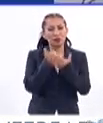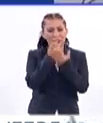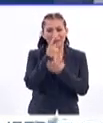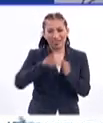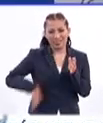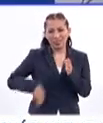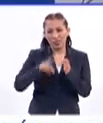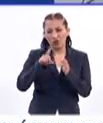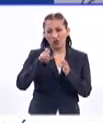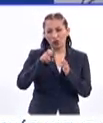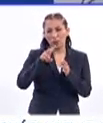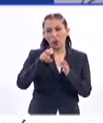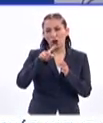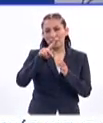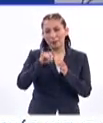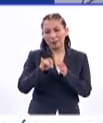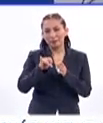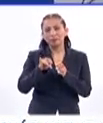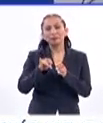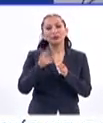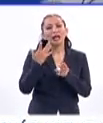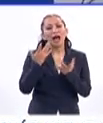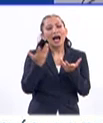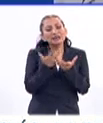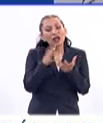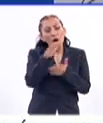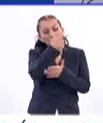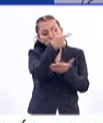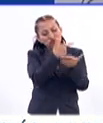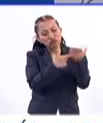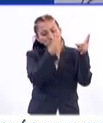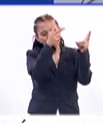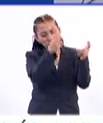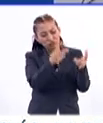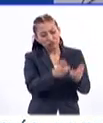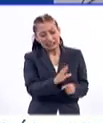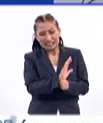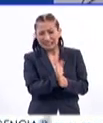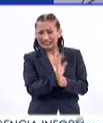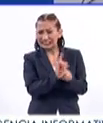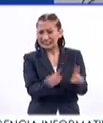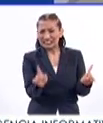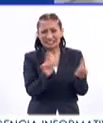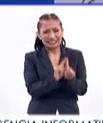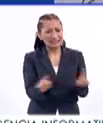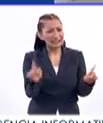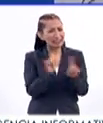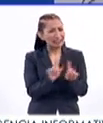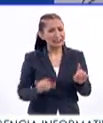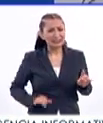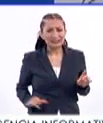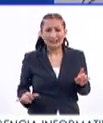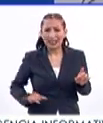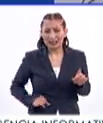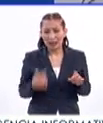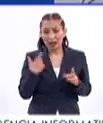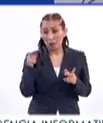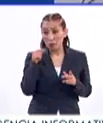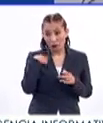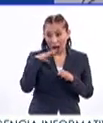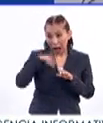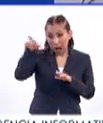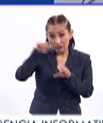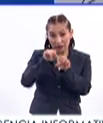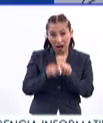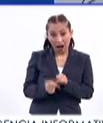decía el doctor Volpi, acercar una carta programática muy interesante que habitualmente no va a llegar